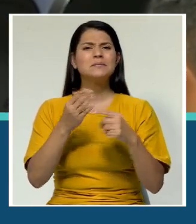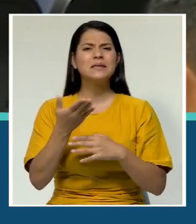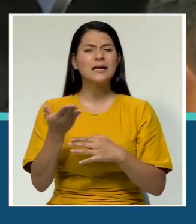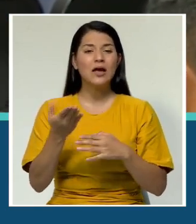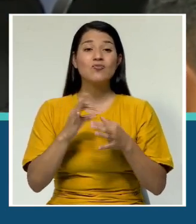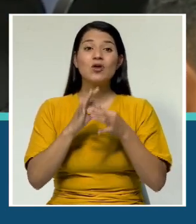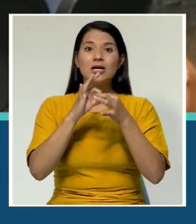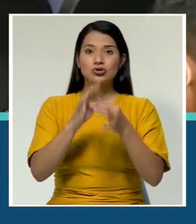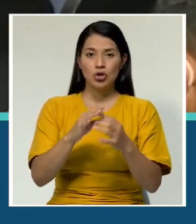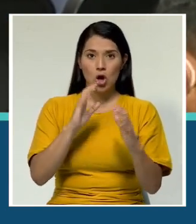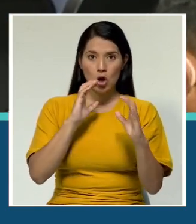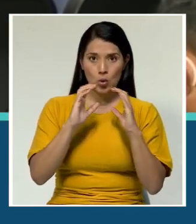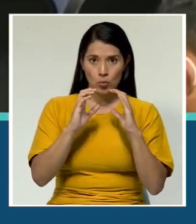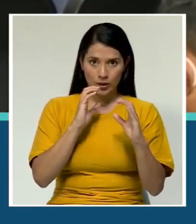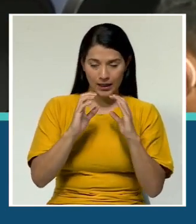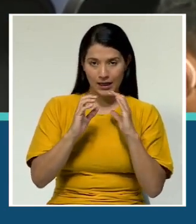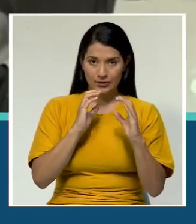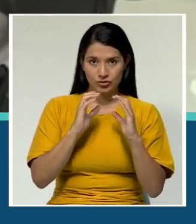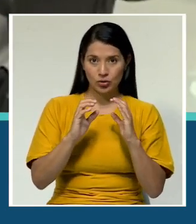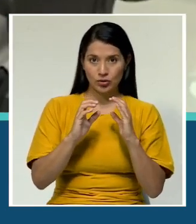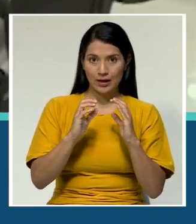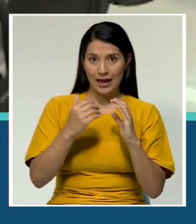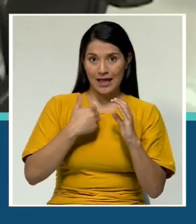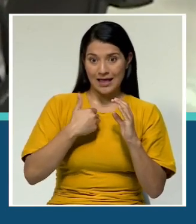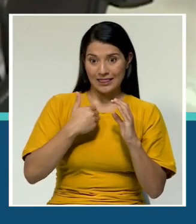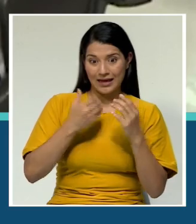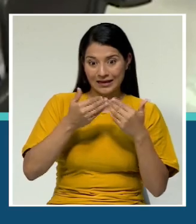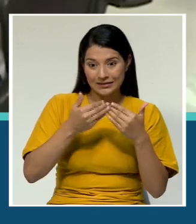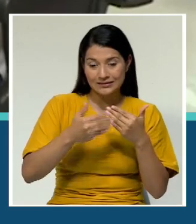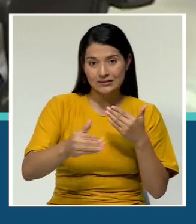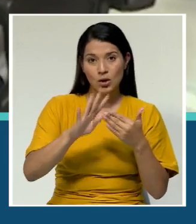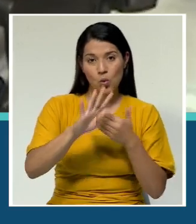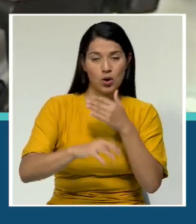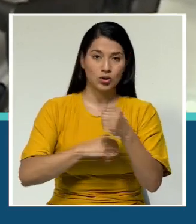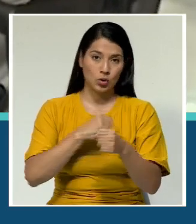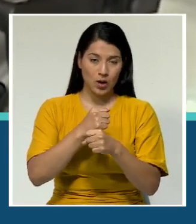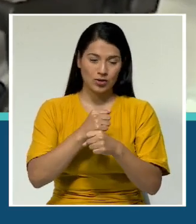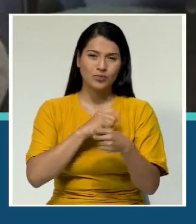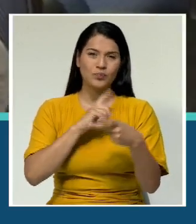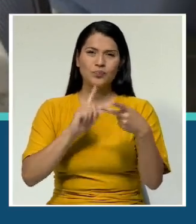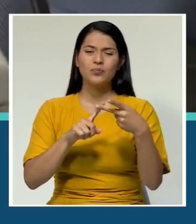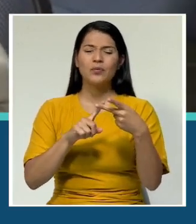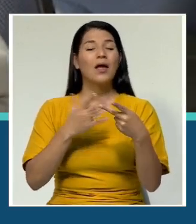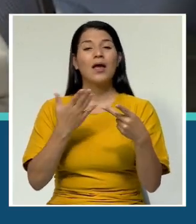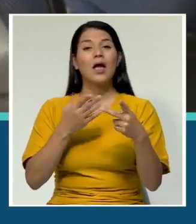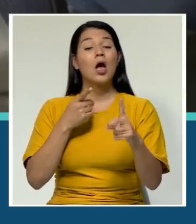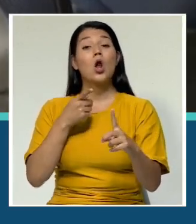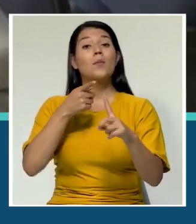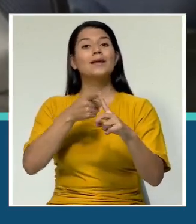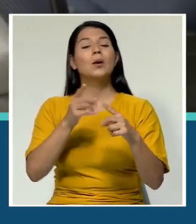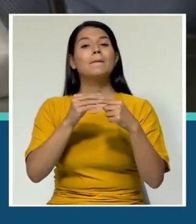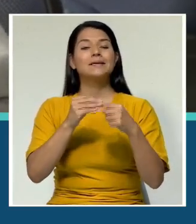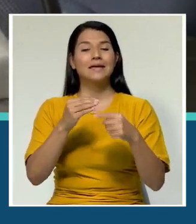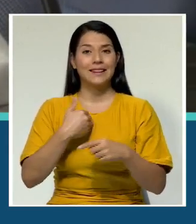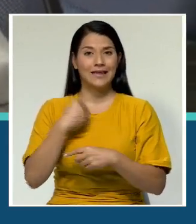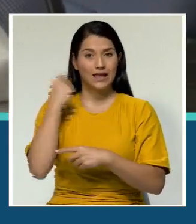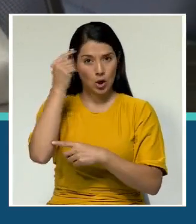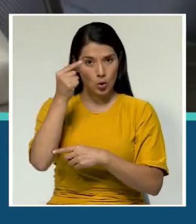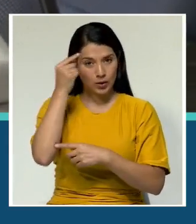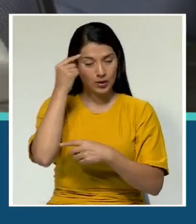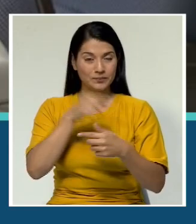mayo. El presidente electo manifestó que los temas principales era sobre la comunicación que van a tener durante estos